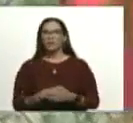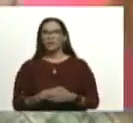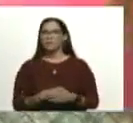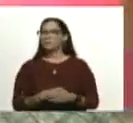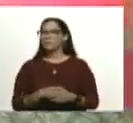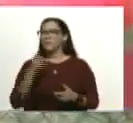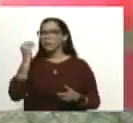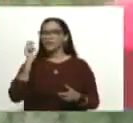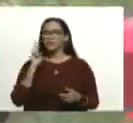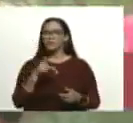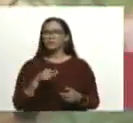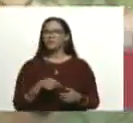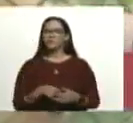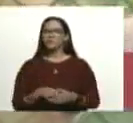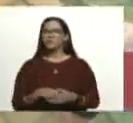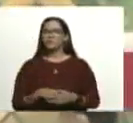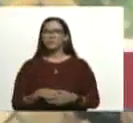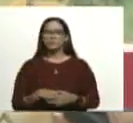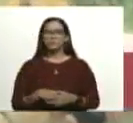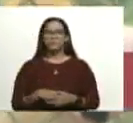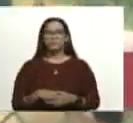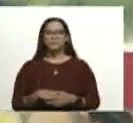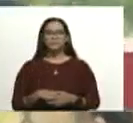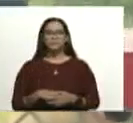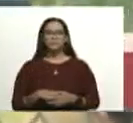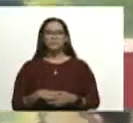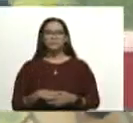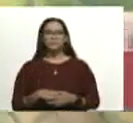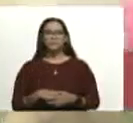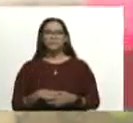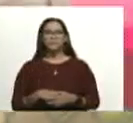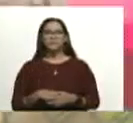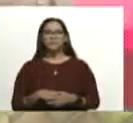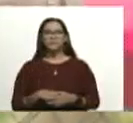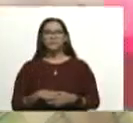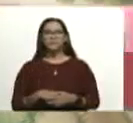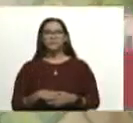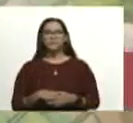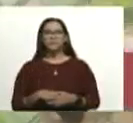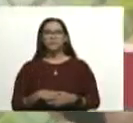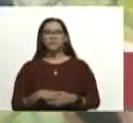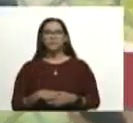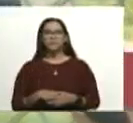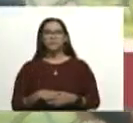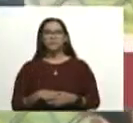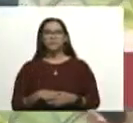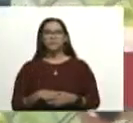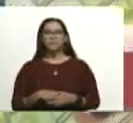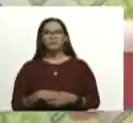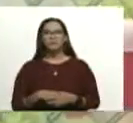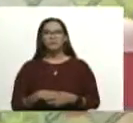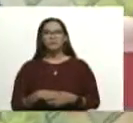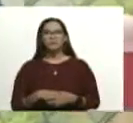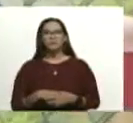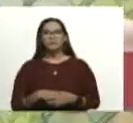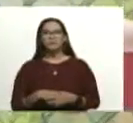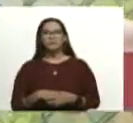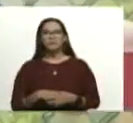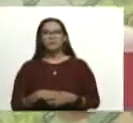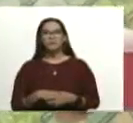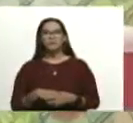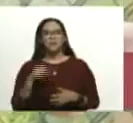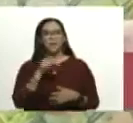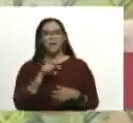al respecto? Bueno, fíjese, ahorita yo tengo aquí al cuidado de 13 felinos, ¿sí? Y la gente viene